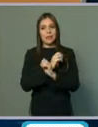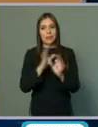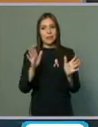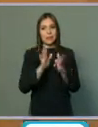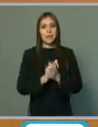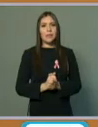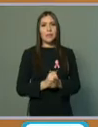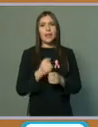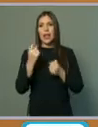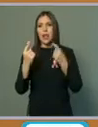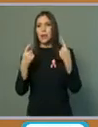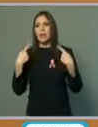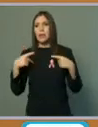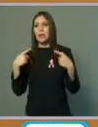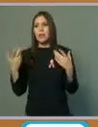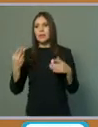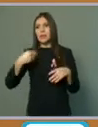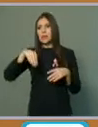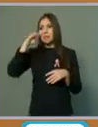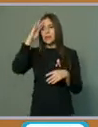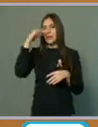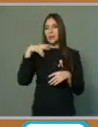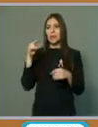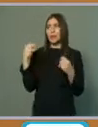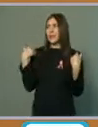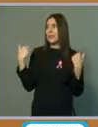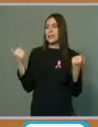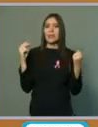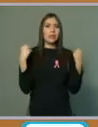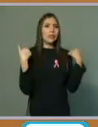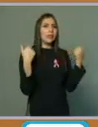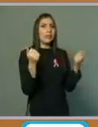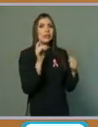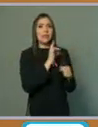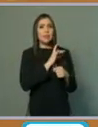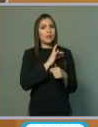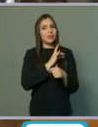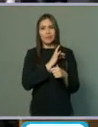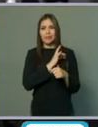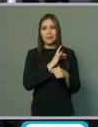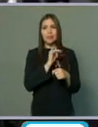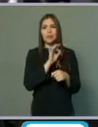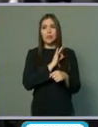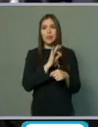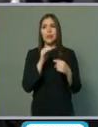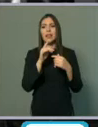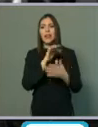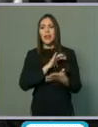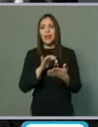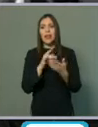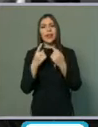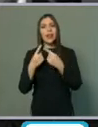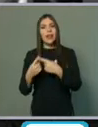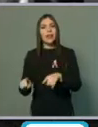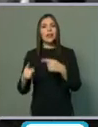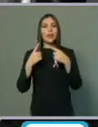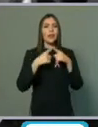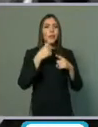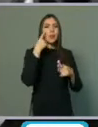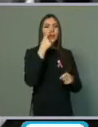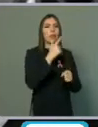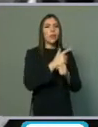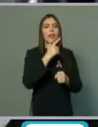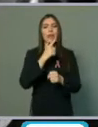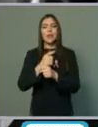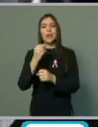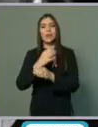sentimos un poco que no lo entendemos, lo podemos disfrutar en cada lectura y en cada lectura ir Es diferente. Exactamente, ir descubriendo esas diferentes O sea,